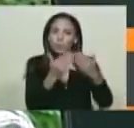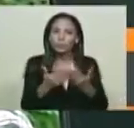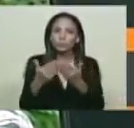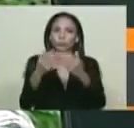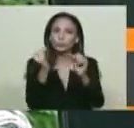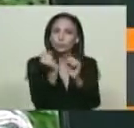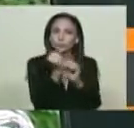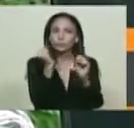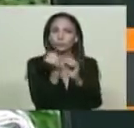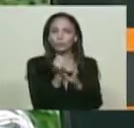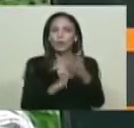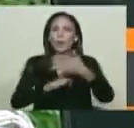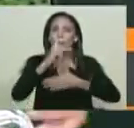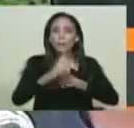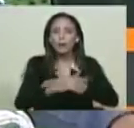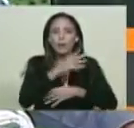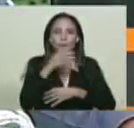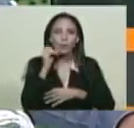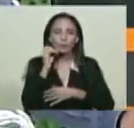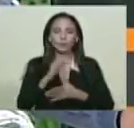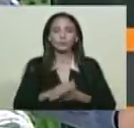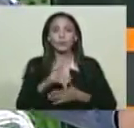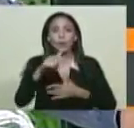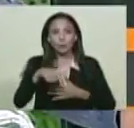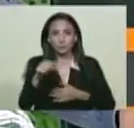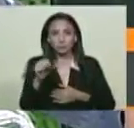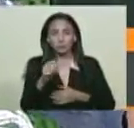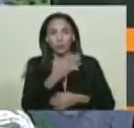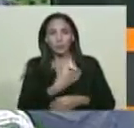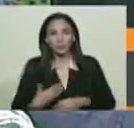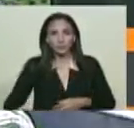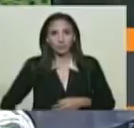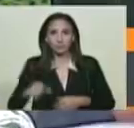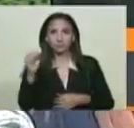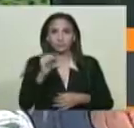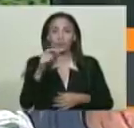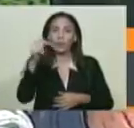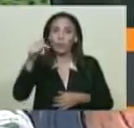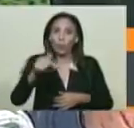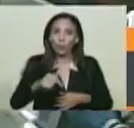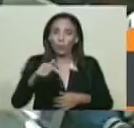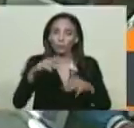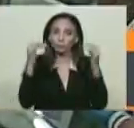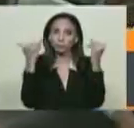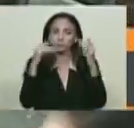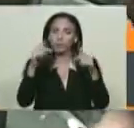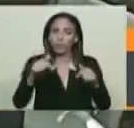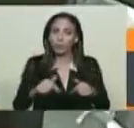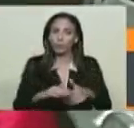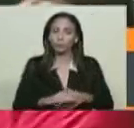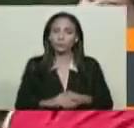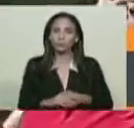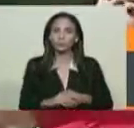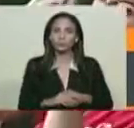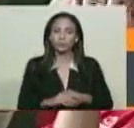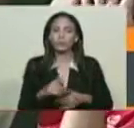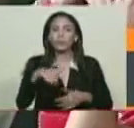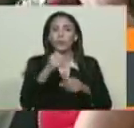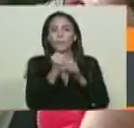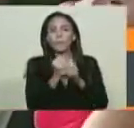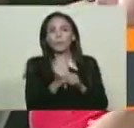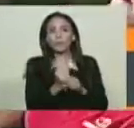trabajo en el Plan Chamba Juvenil. Sí, presidente, hoy este acto, bueno,